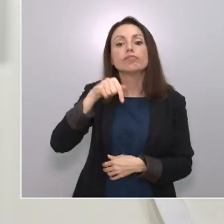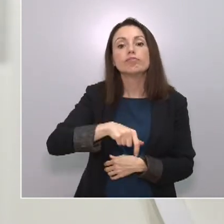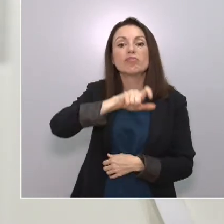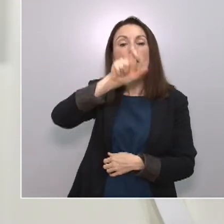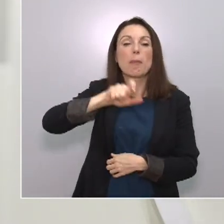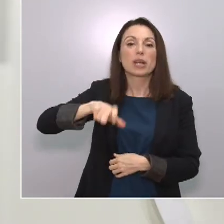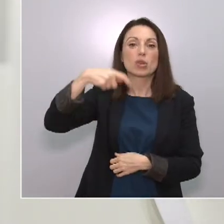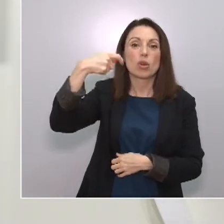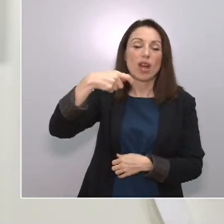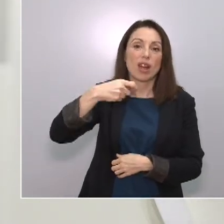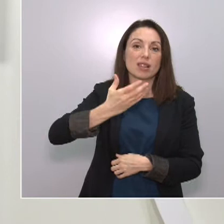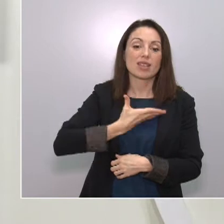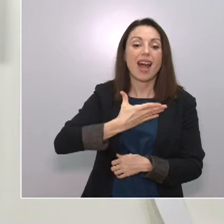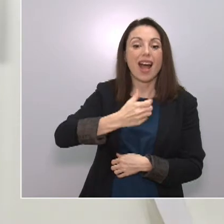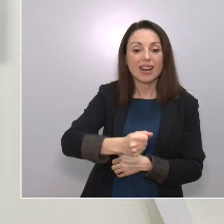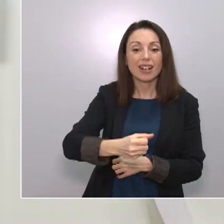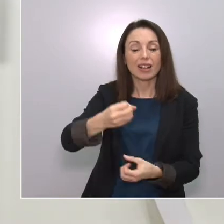alcaldes durante esta semana.